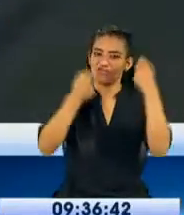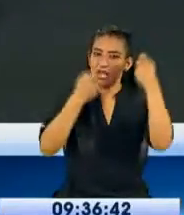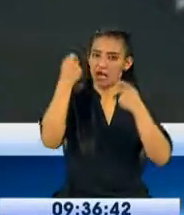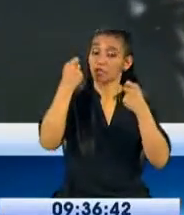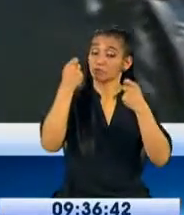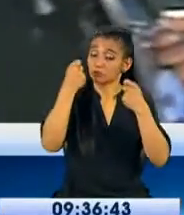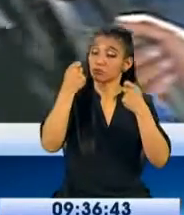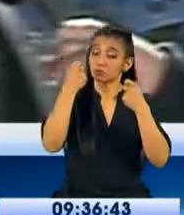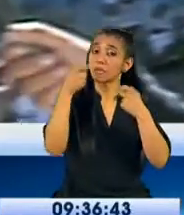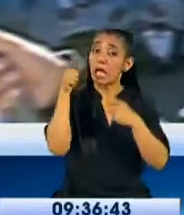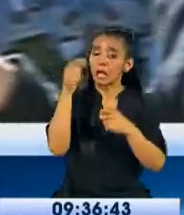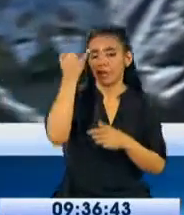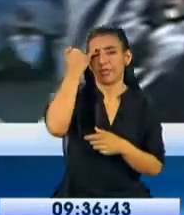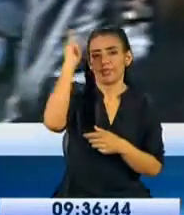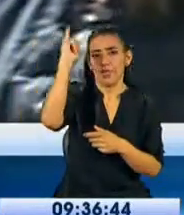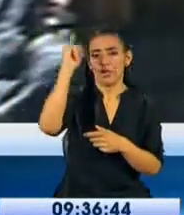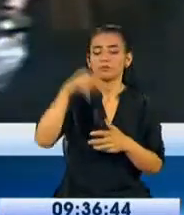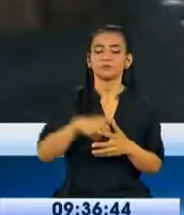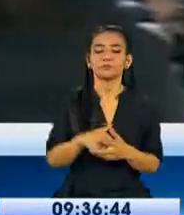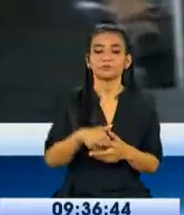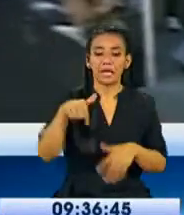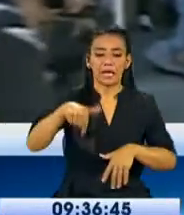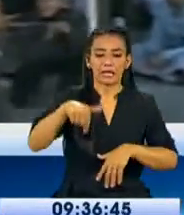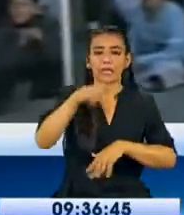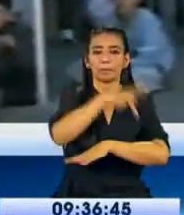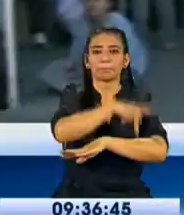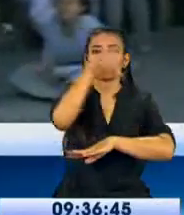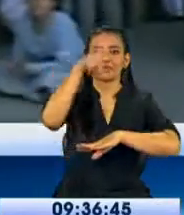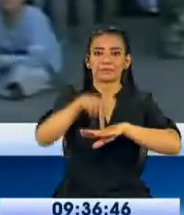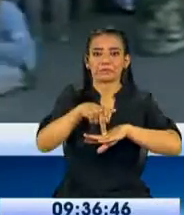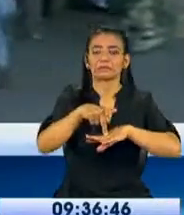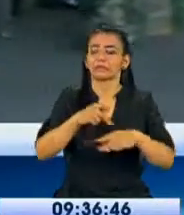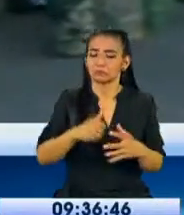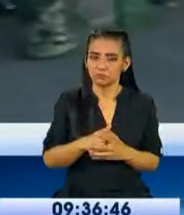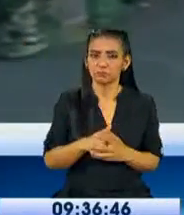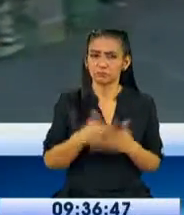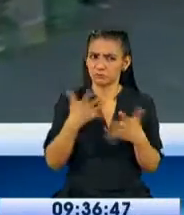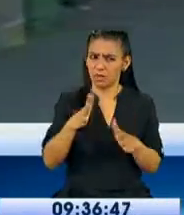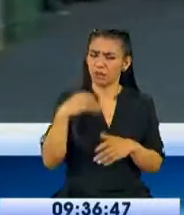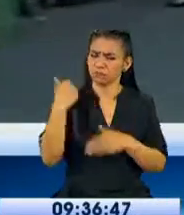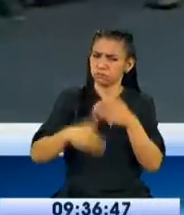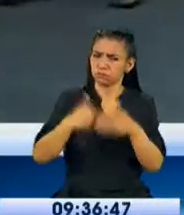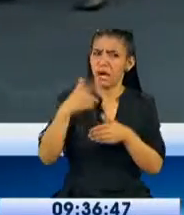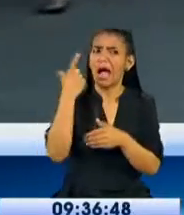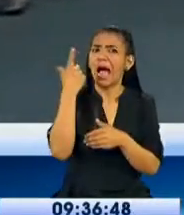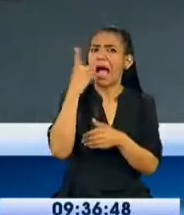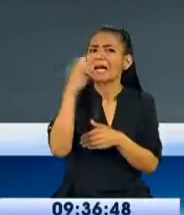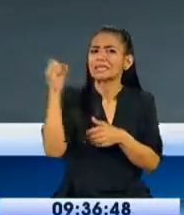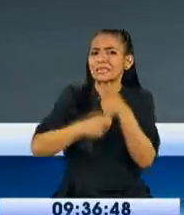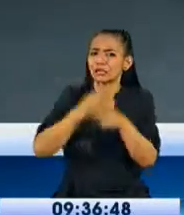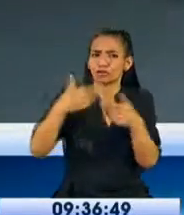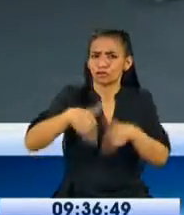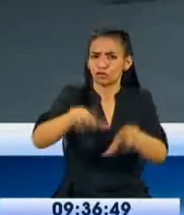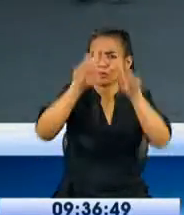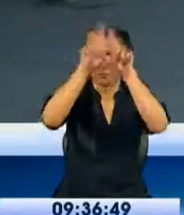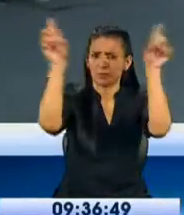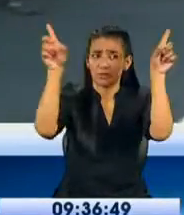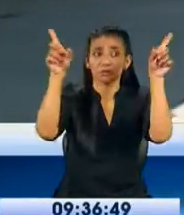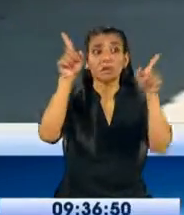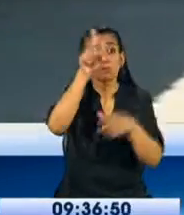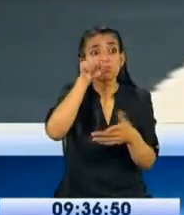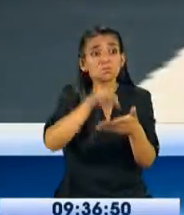queridísimo sindicato de choferes profesionales de Pichincha, en una institución centenaria, que ha decidido realizar este agasajo a estos 1.500